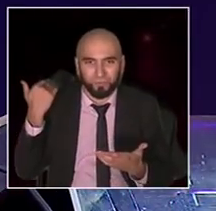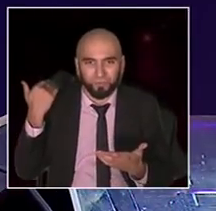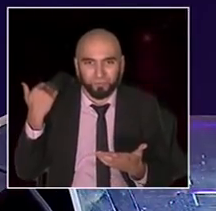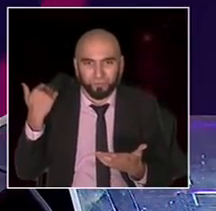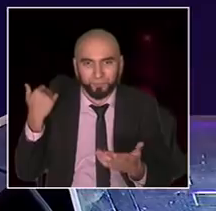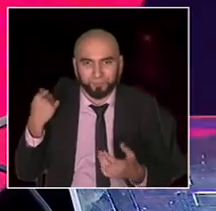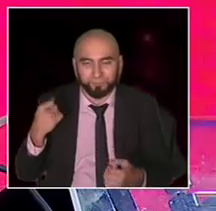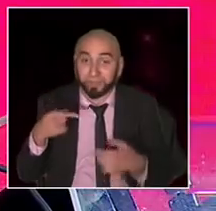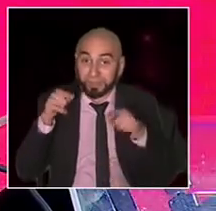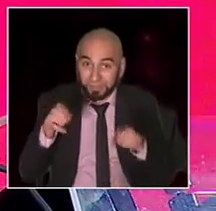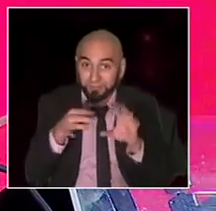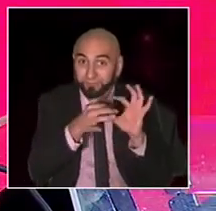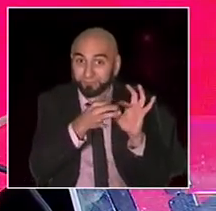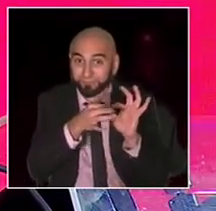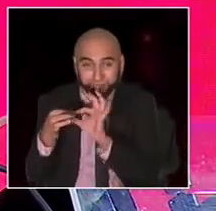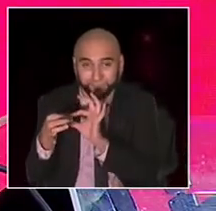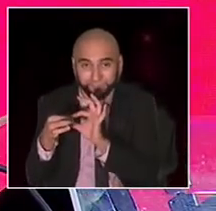Por esa razón,